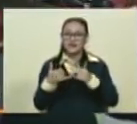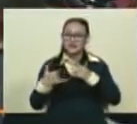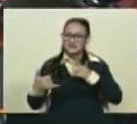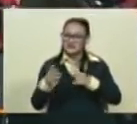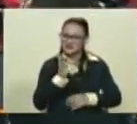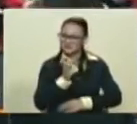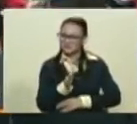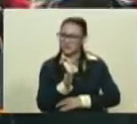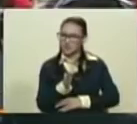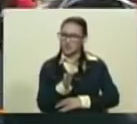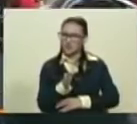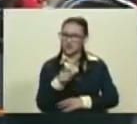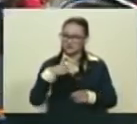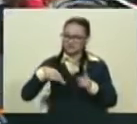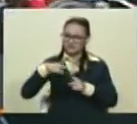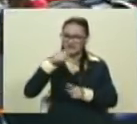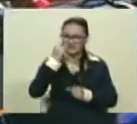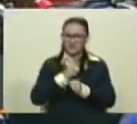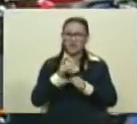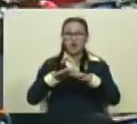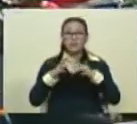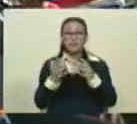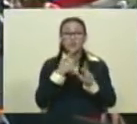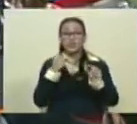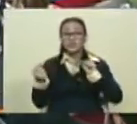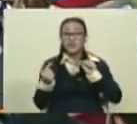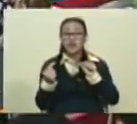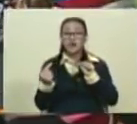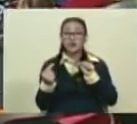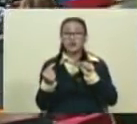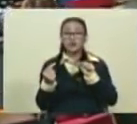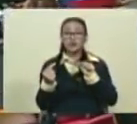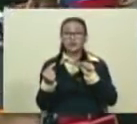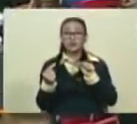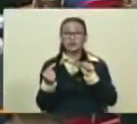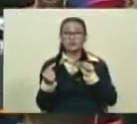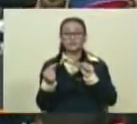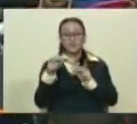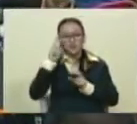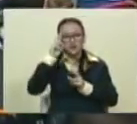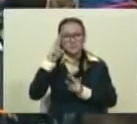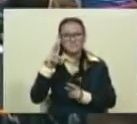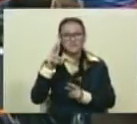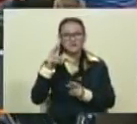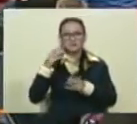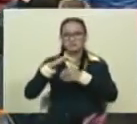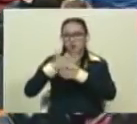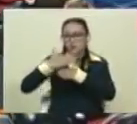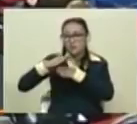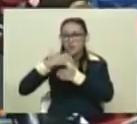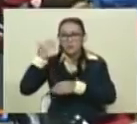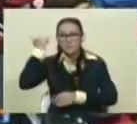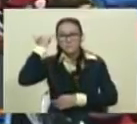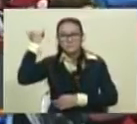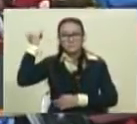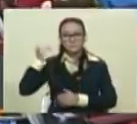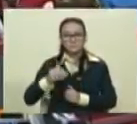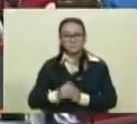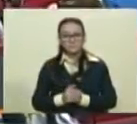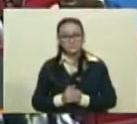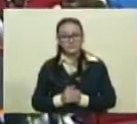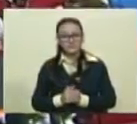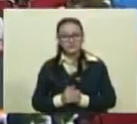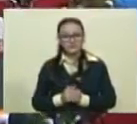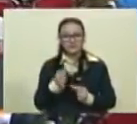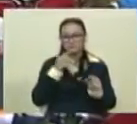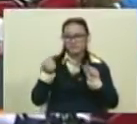central de nuestro trabajo en el mundo, el diálogo con respeto a la diversidad, el diálogo